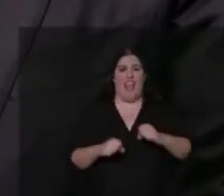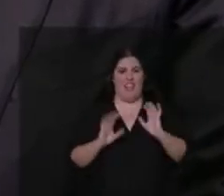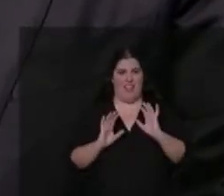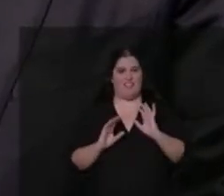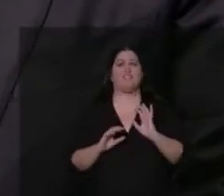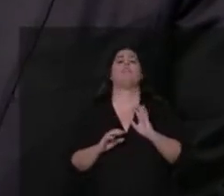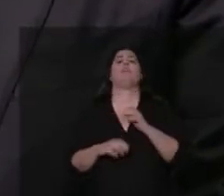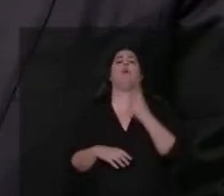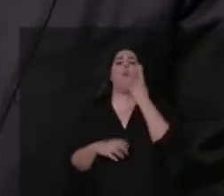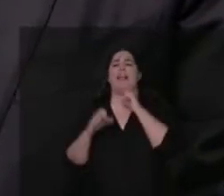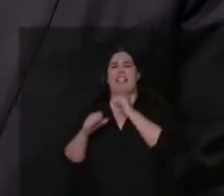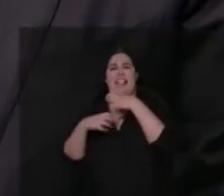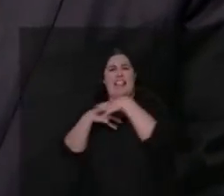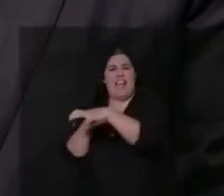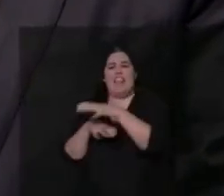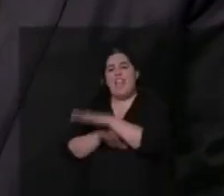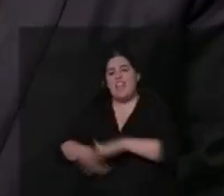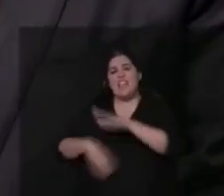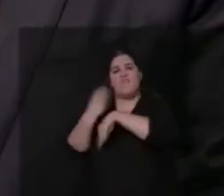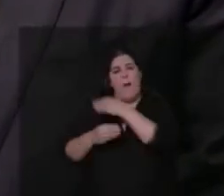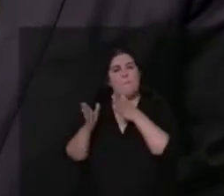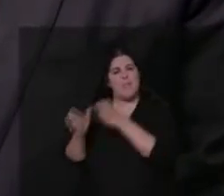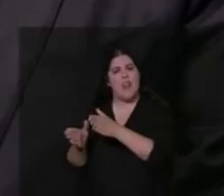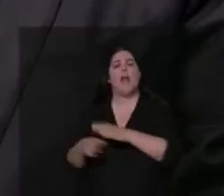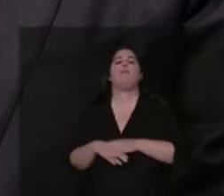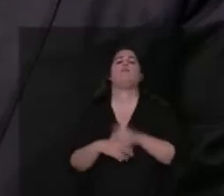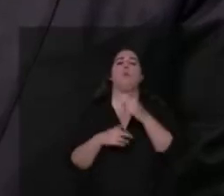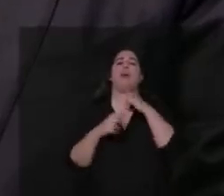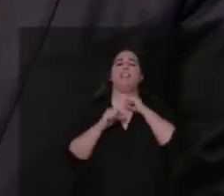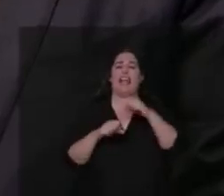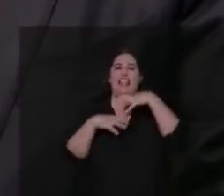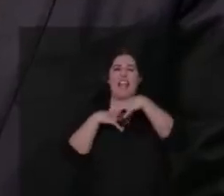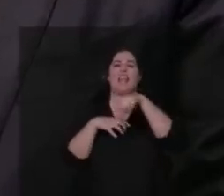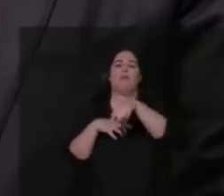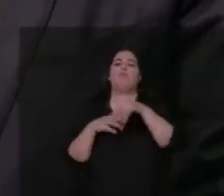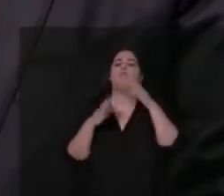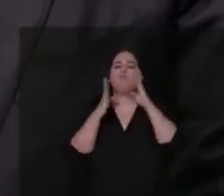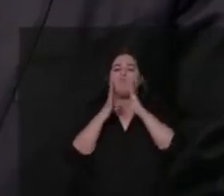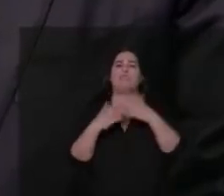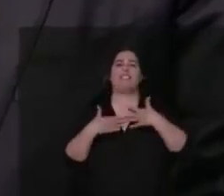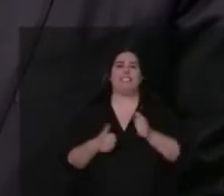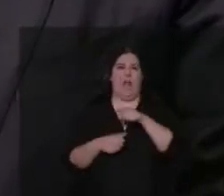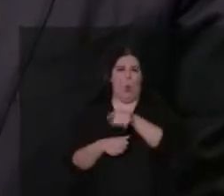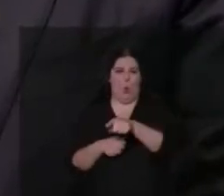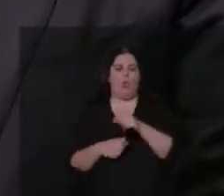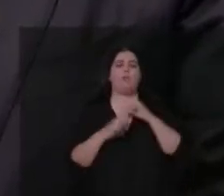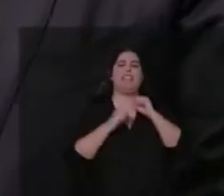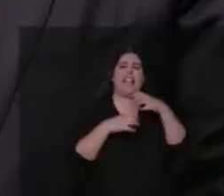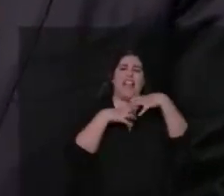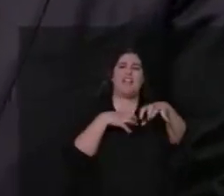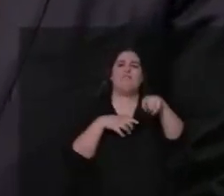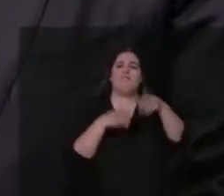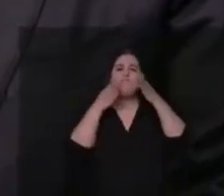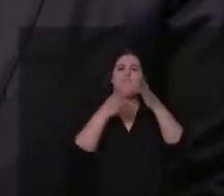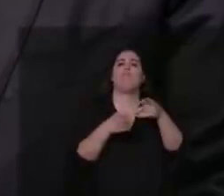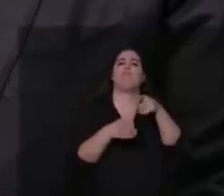una secretaría vinculada a niñez y familia, una secretaría vinculada a lo que tiene que ver con la salud, una secretaría